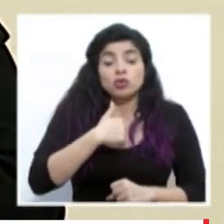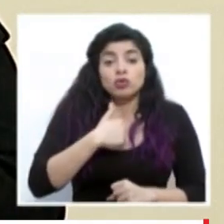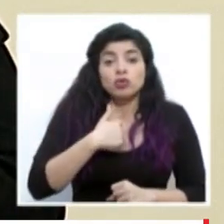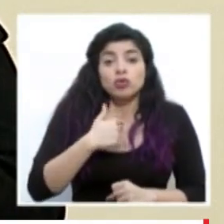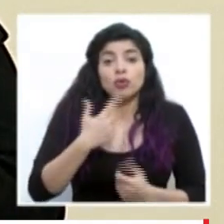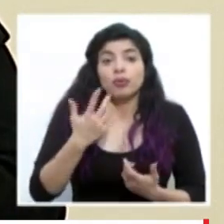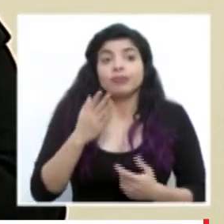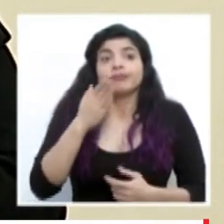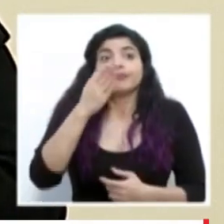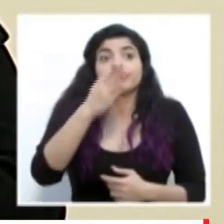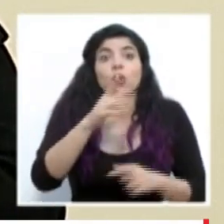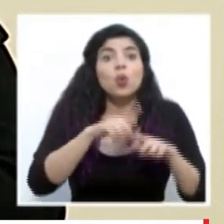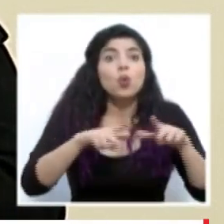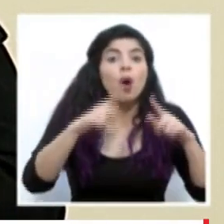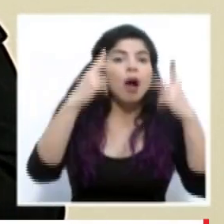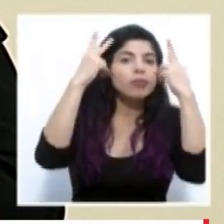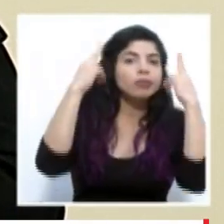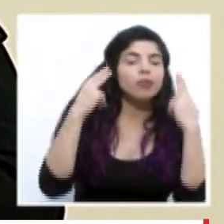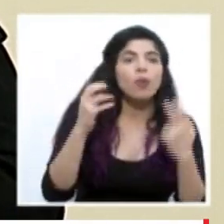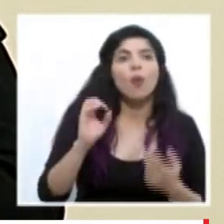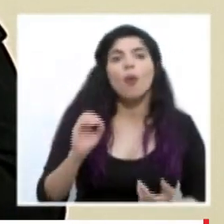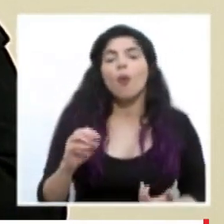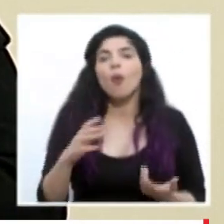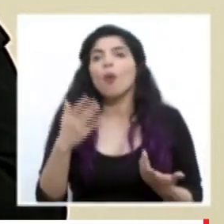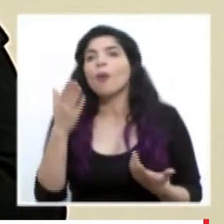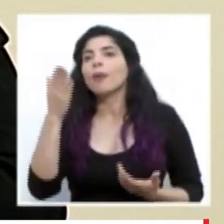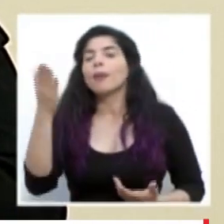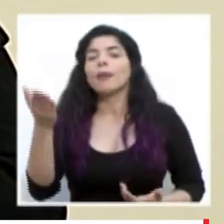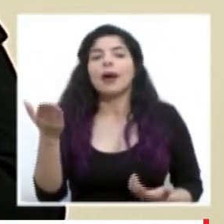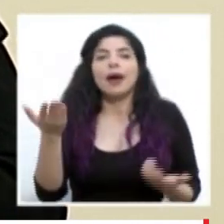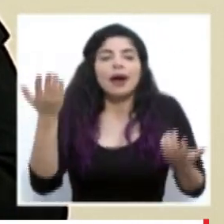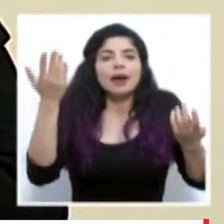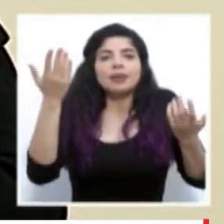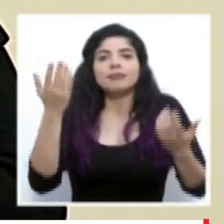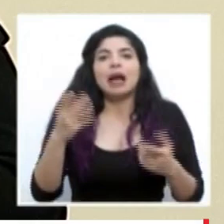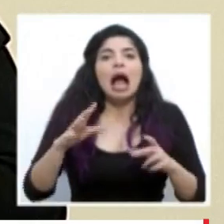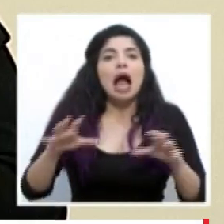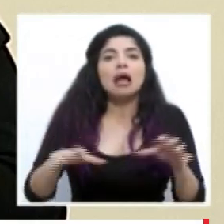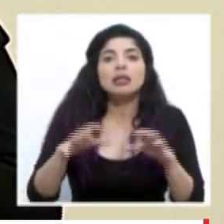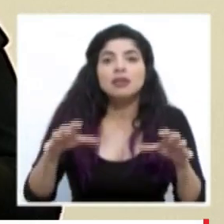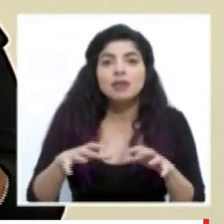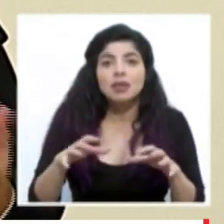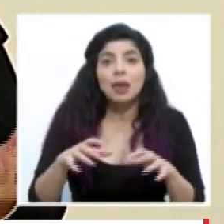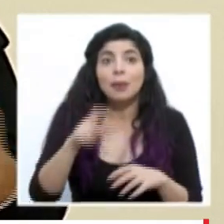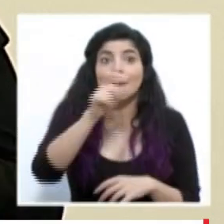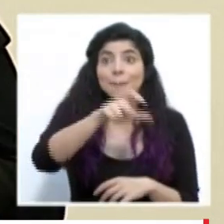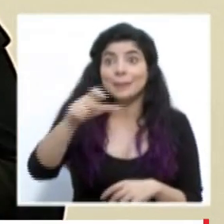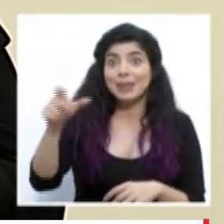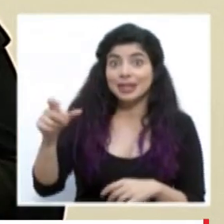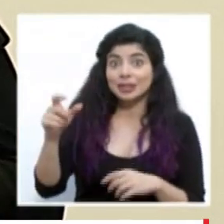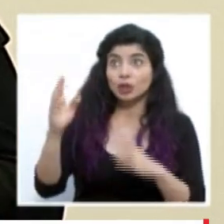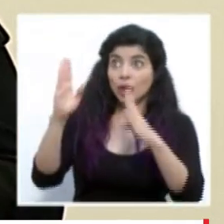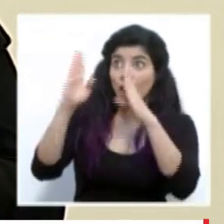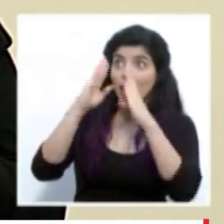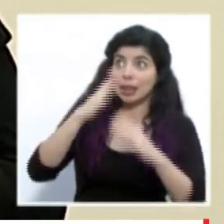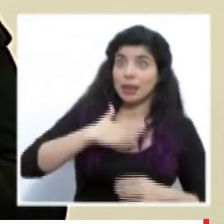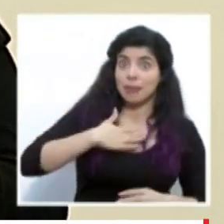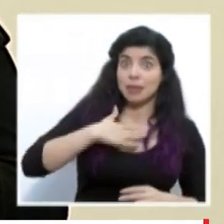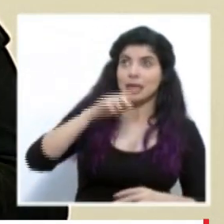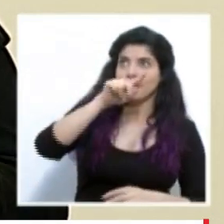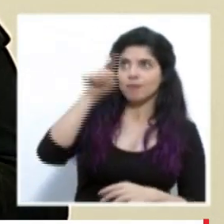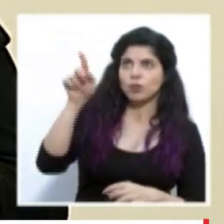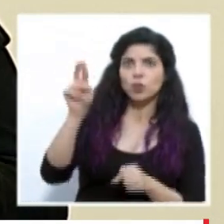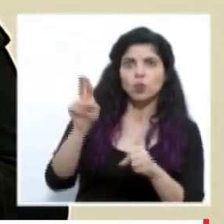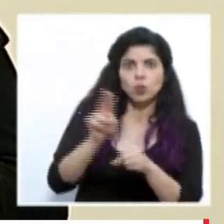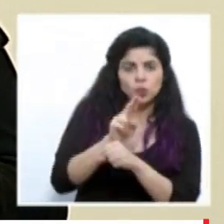atender a algún lugar, a cortar el pelo o a alguna actividad, que las personas que están atendiendo